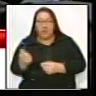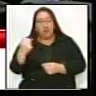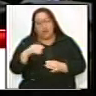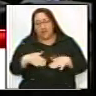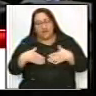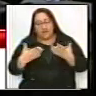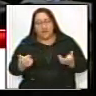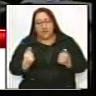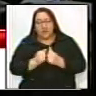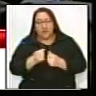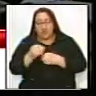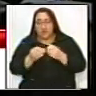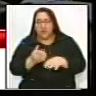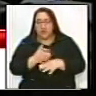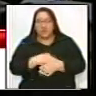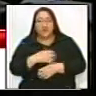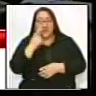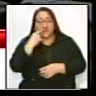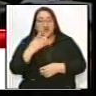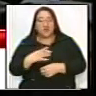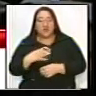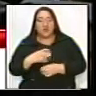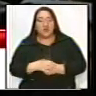no ha podido llegar, como les había dicho, el señor